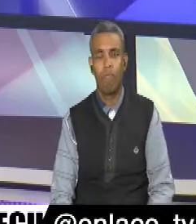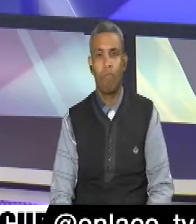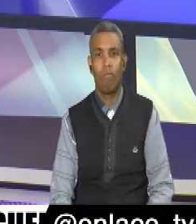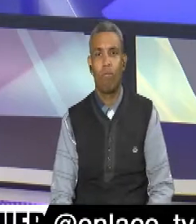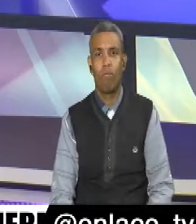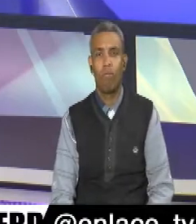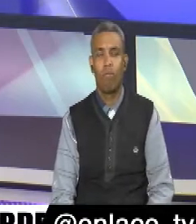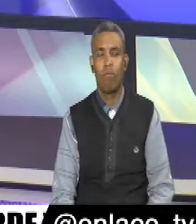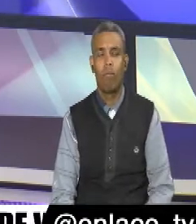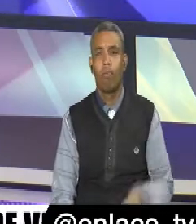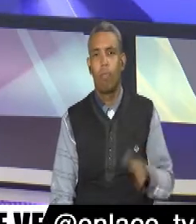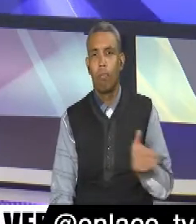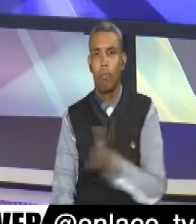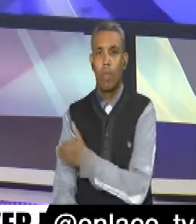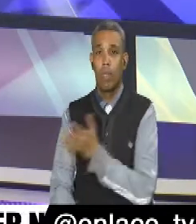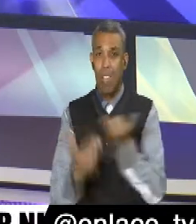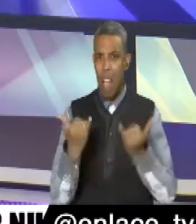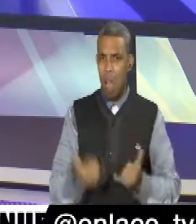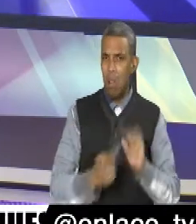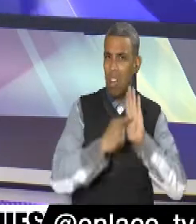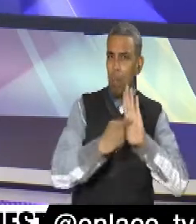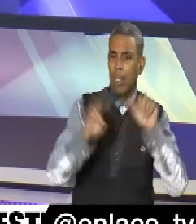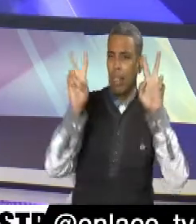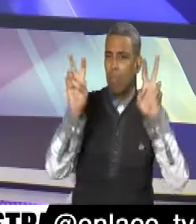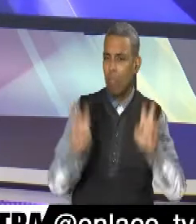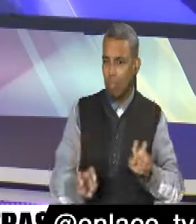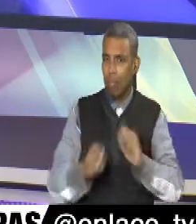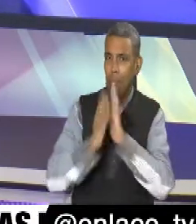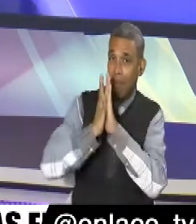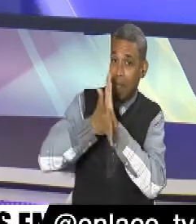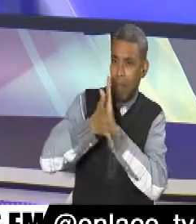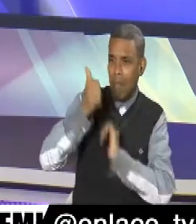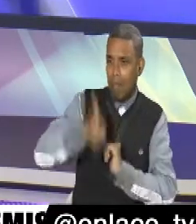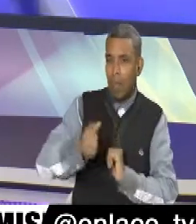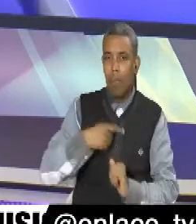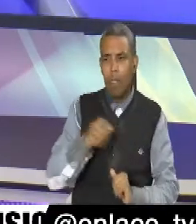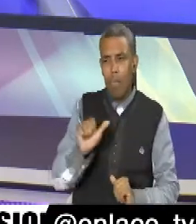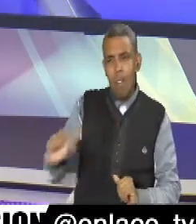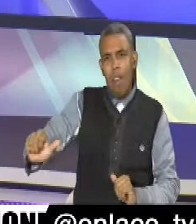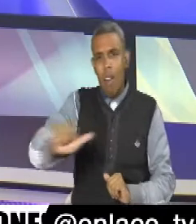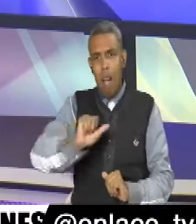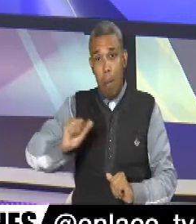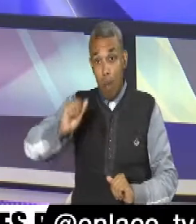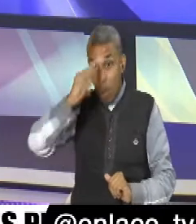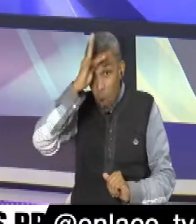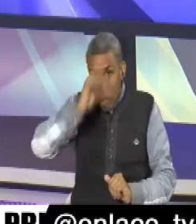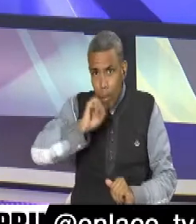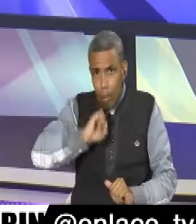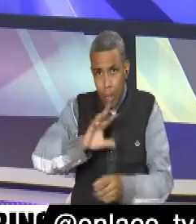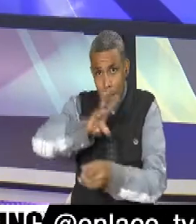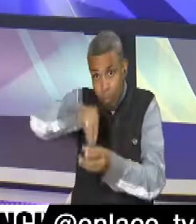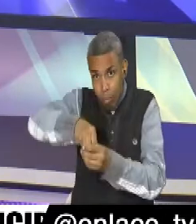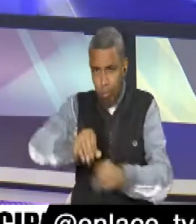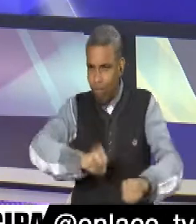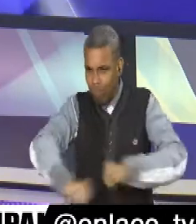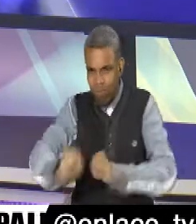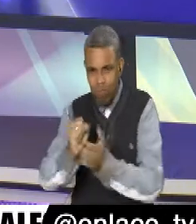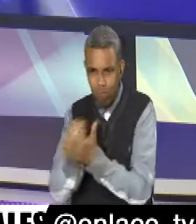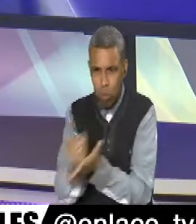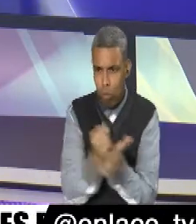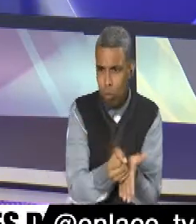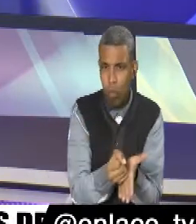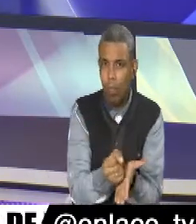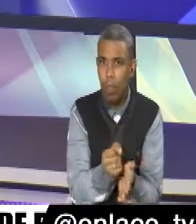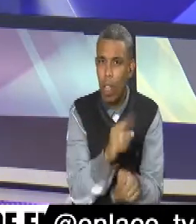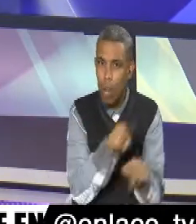En la sección Buenas Noticias, el ejemplo de solidaridad que brindan las damas voluntarias del Hospital Regional del Magdalena Medio. Ellas son el aliento de muchos pacientes